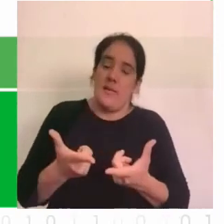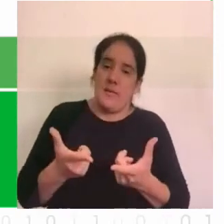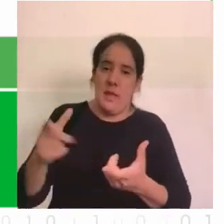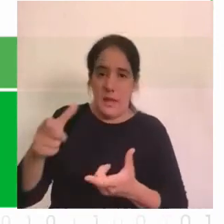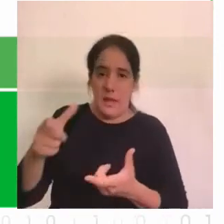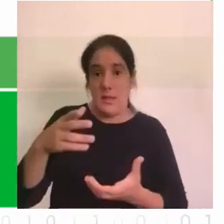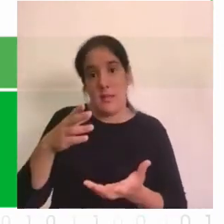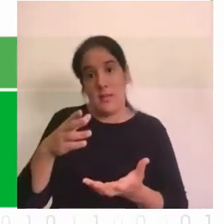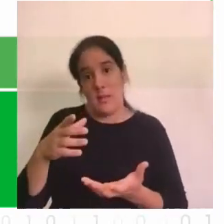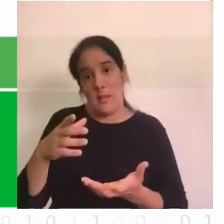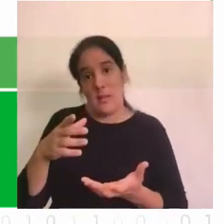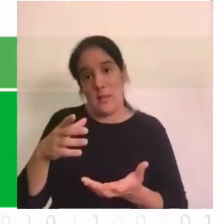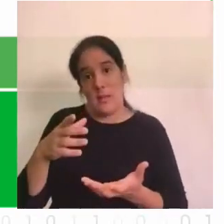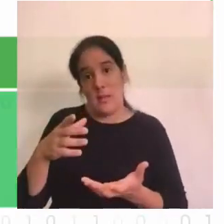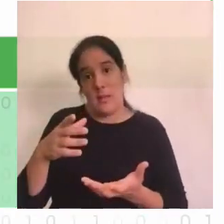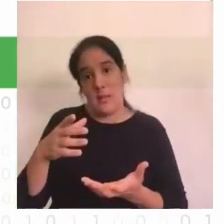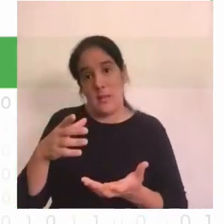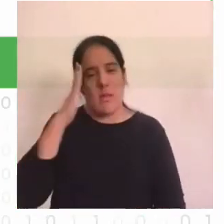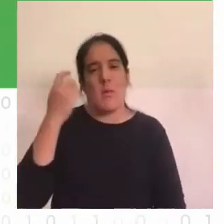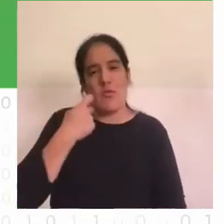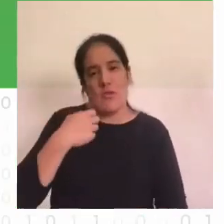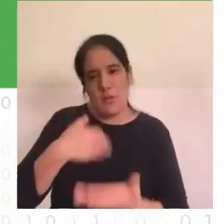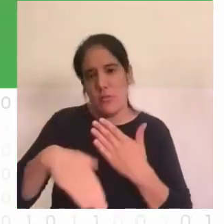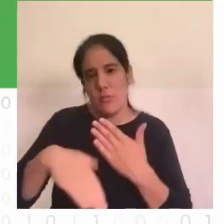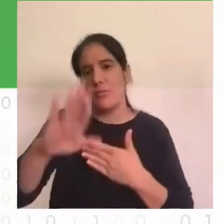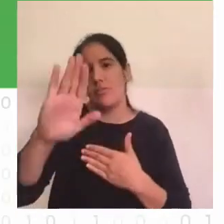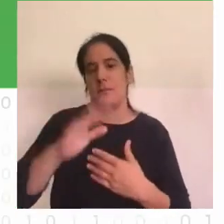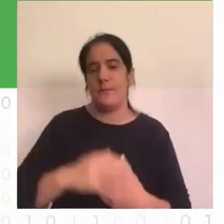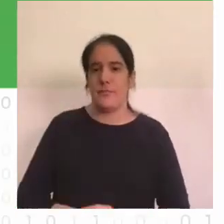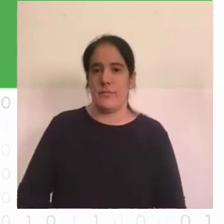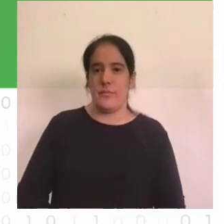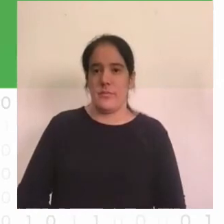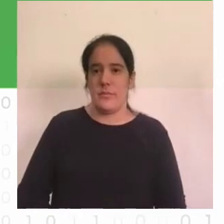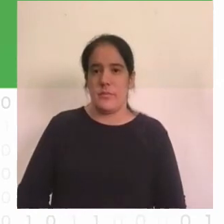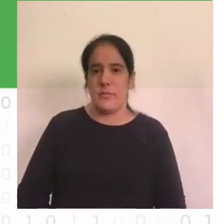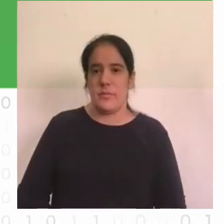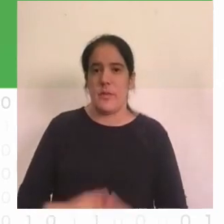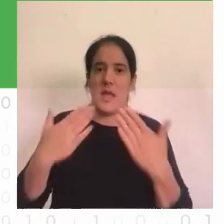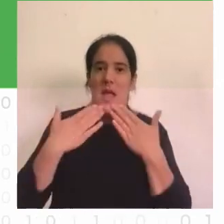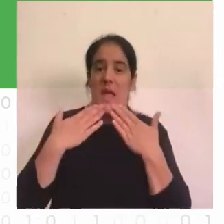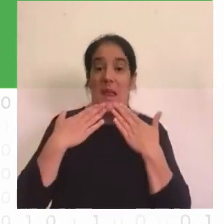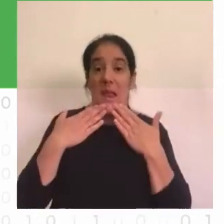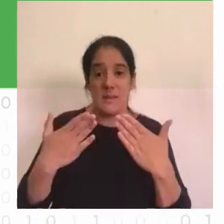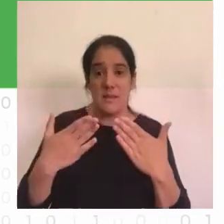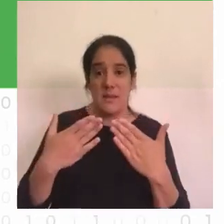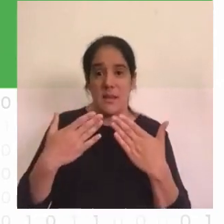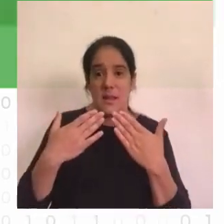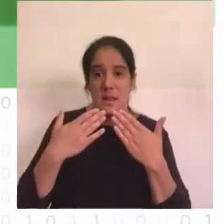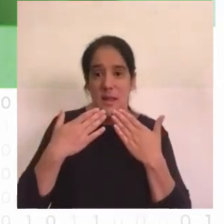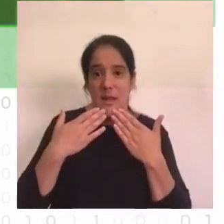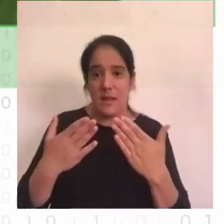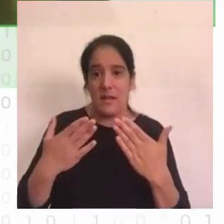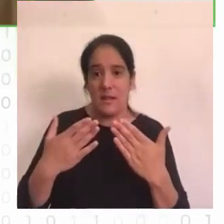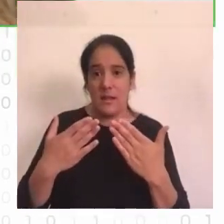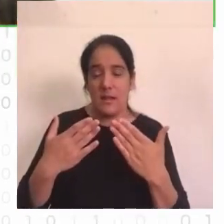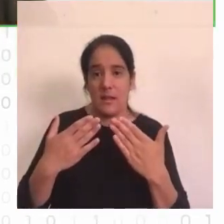todavía queda bastante camino por recorrer. Así que les agradezco muchísimo, y no les agradecía a las organizadoras